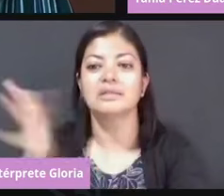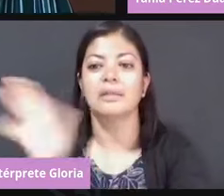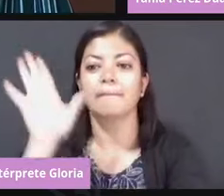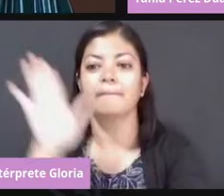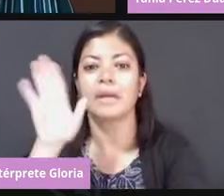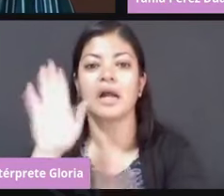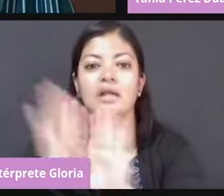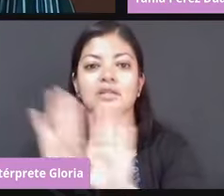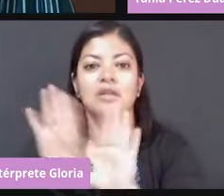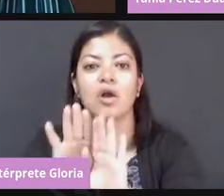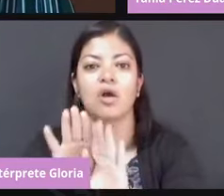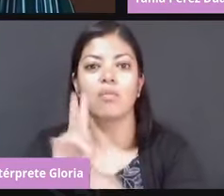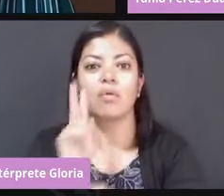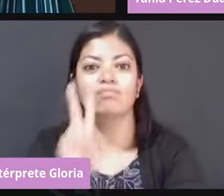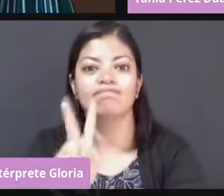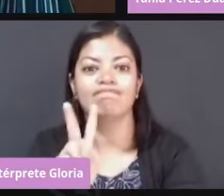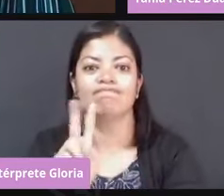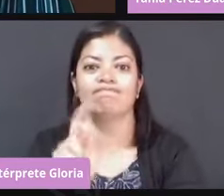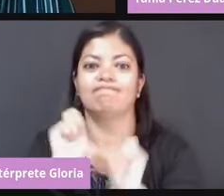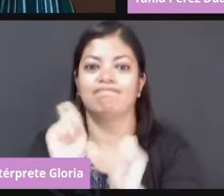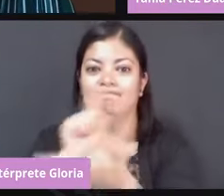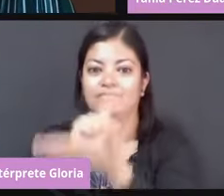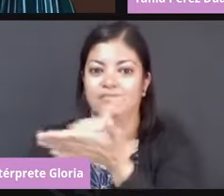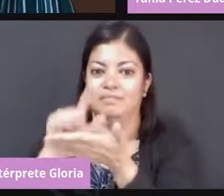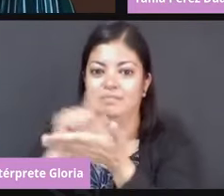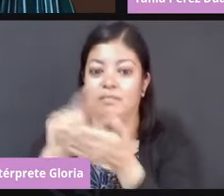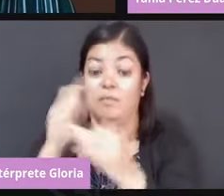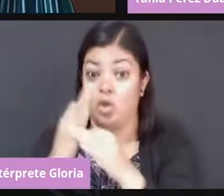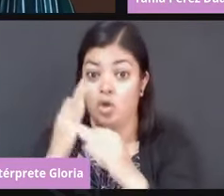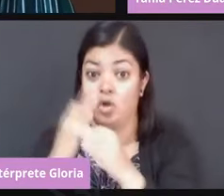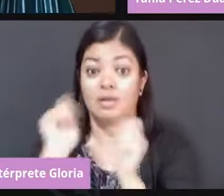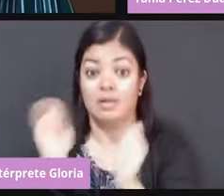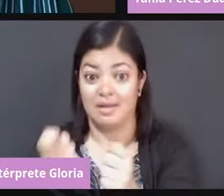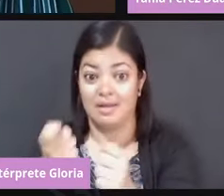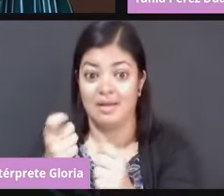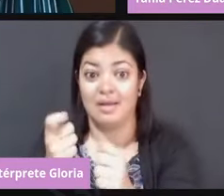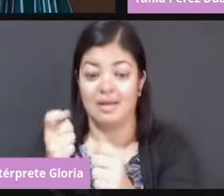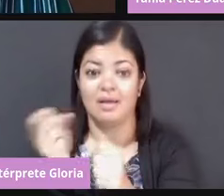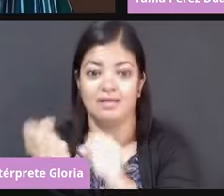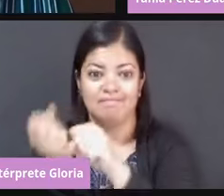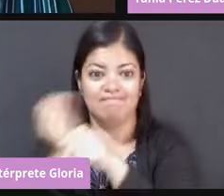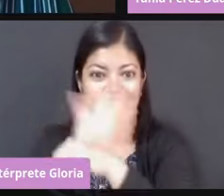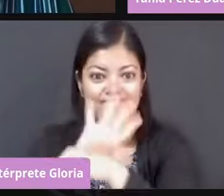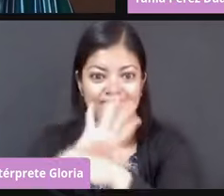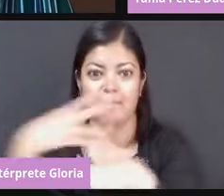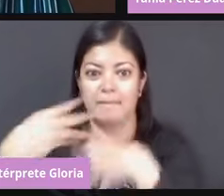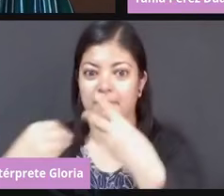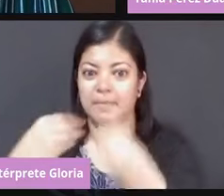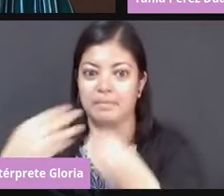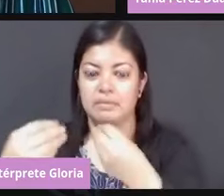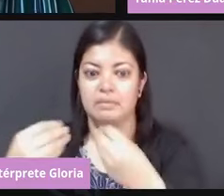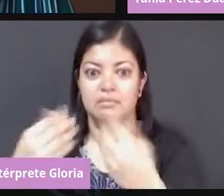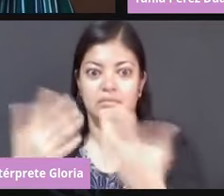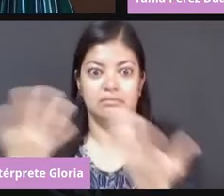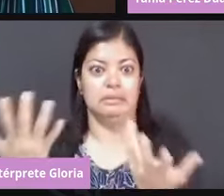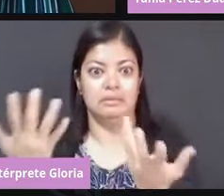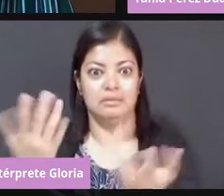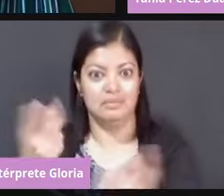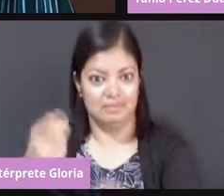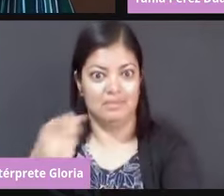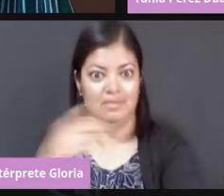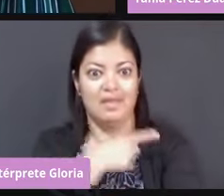de verificación. De hecho, ahorita con todo el tema de pandemia y con todo el tema de coronavirus, es como, híjole, ustedes deben de